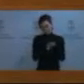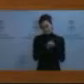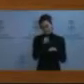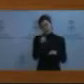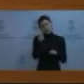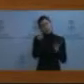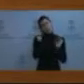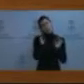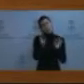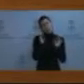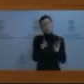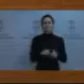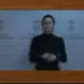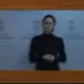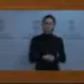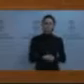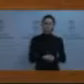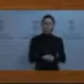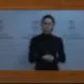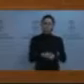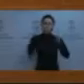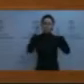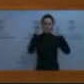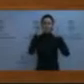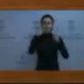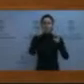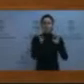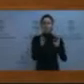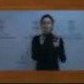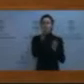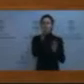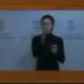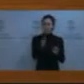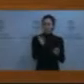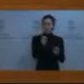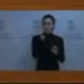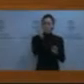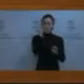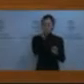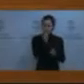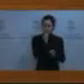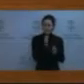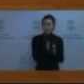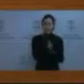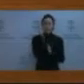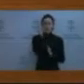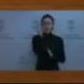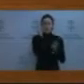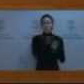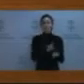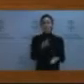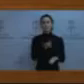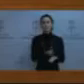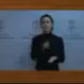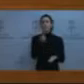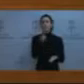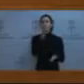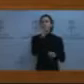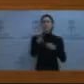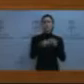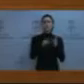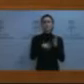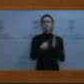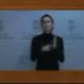prudencia. Aconsejan mucha prudencia, señor Llamazares. Decía su compañera de filas, por eso presentamos enmienda de